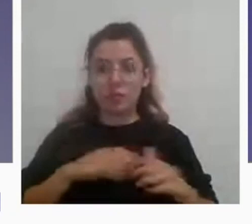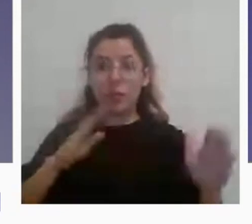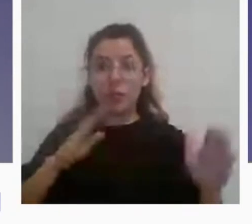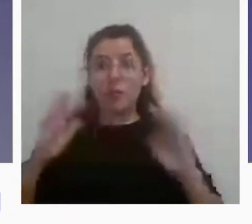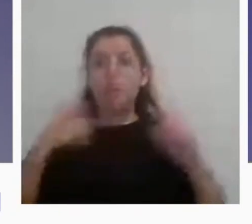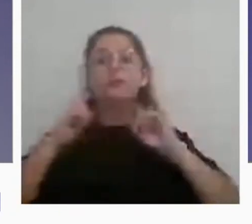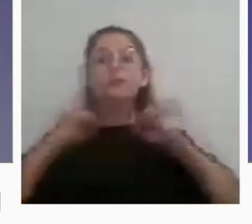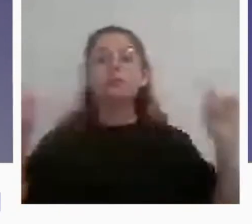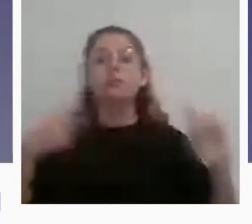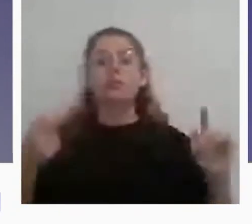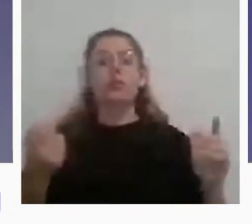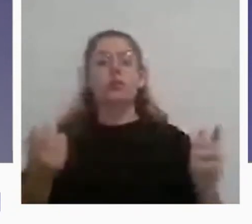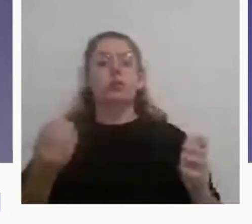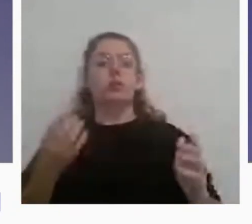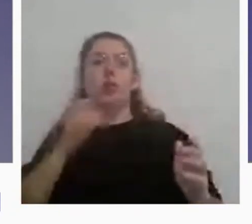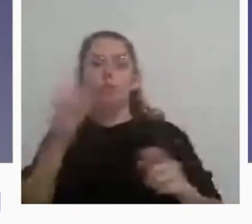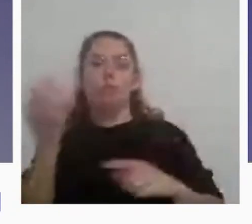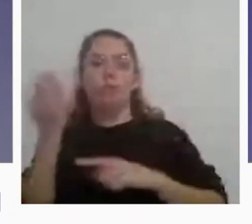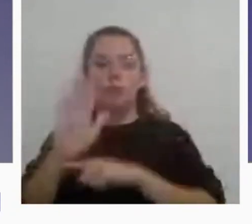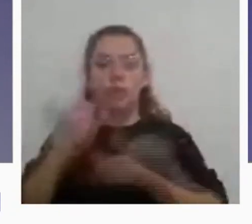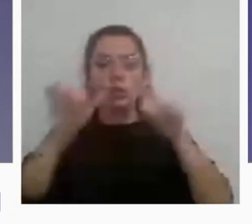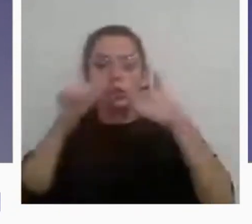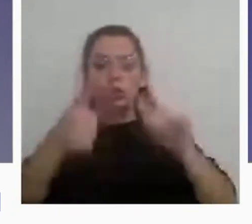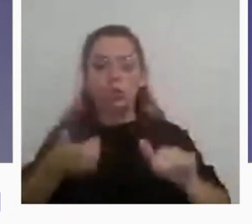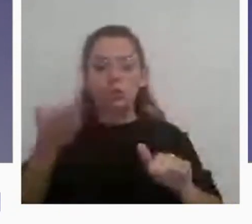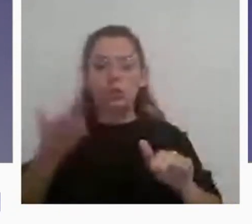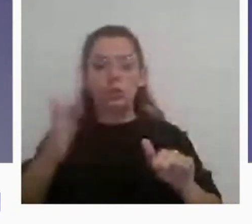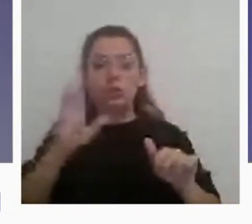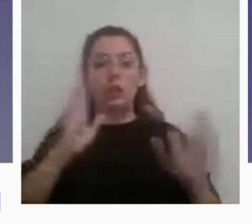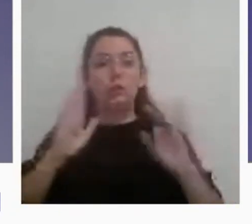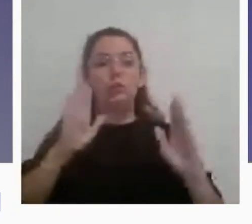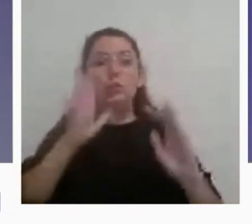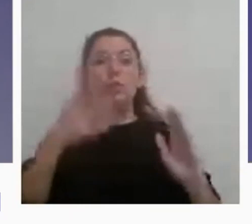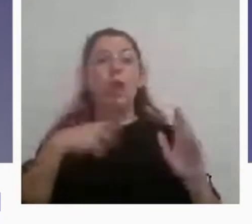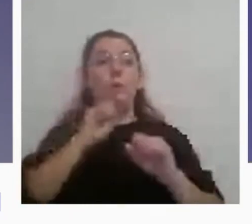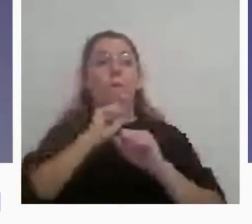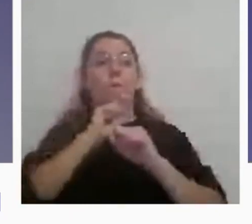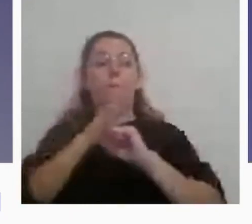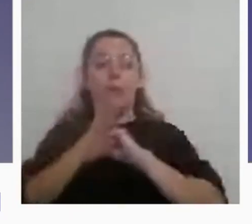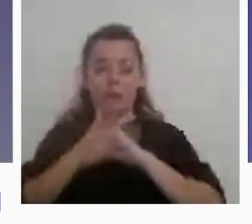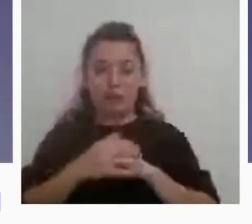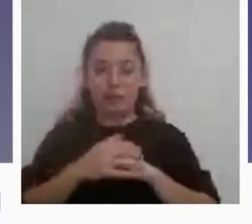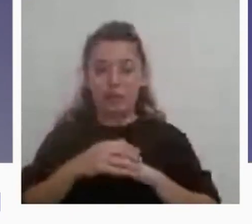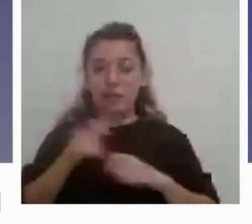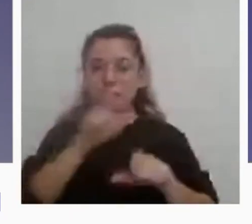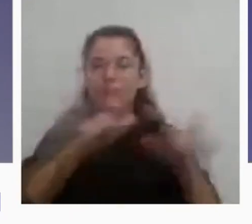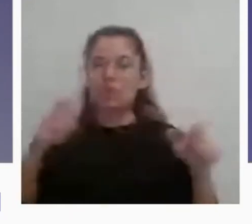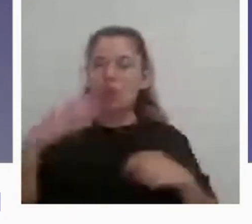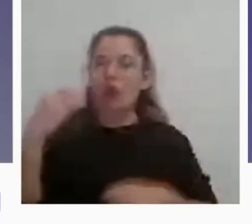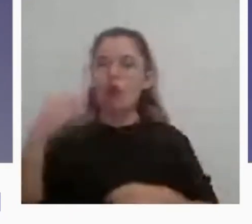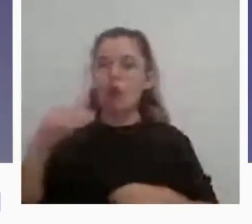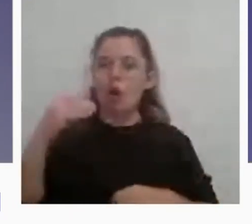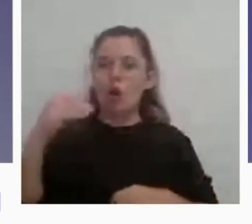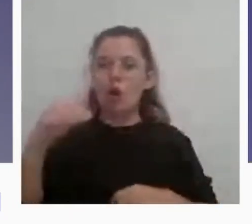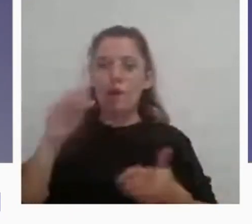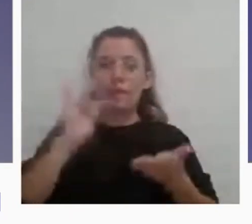más impactante debido también en gran parte a la pandemia y a la situación, ¿no? Todas esas personas jóvenes vinculadas con la